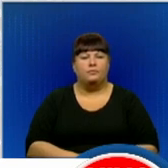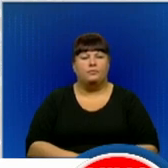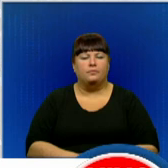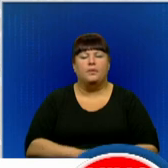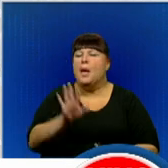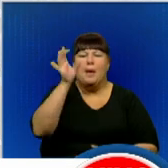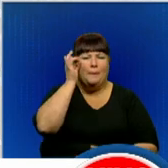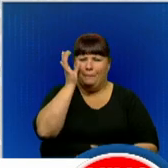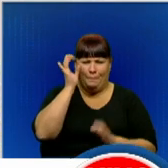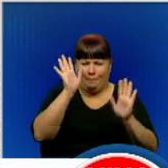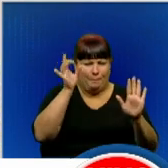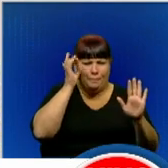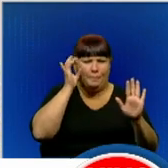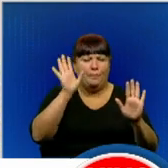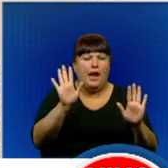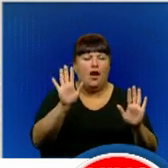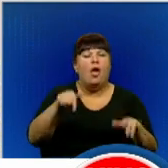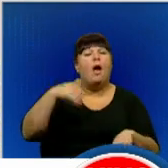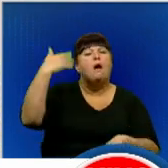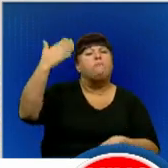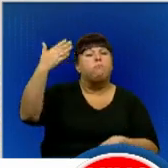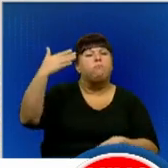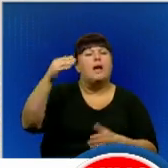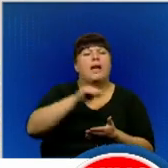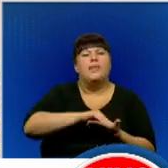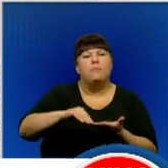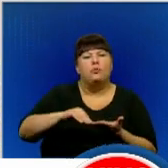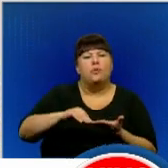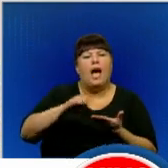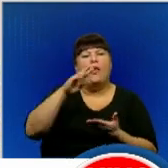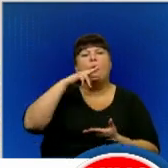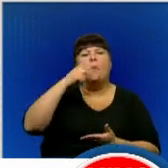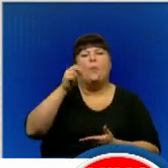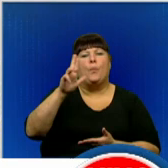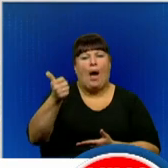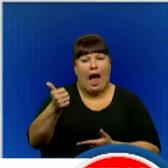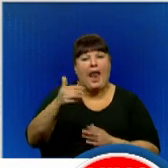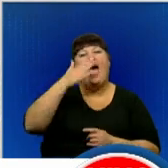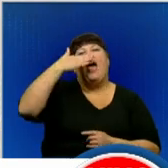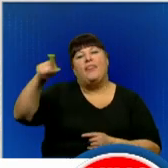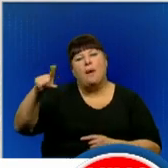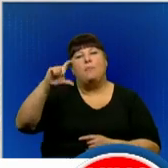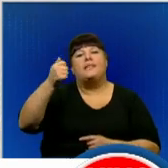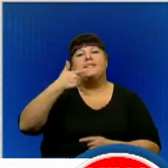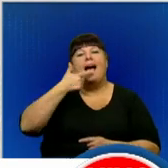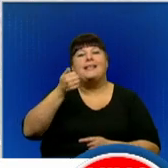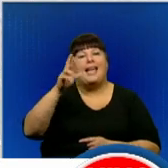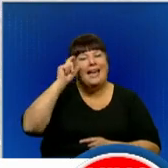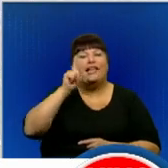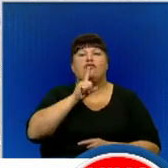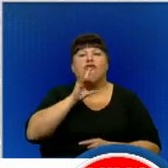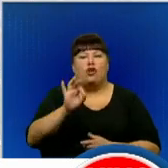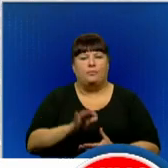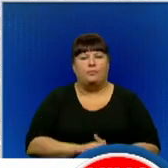disculpen disculpen disculpen el uso de la palabra el diputado jorge vara y después viene el diputado marcelo casaretto